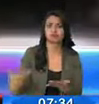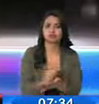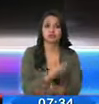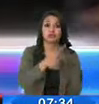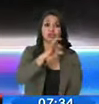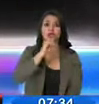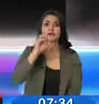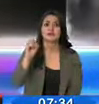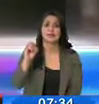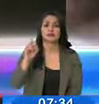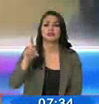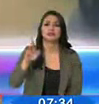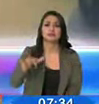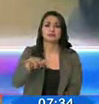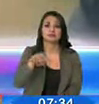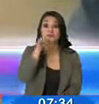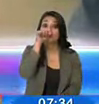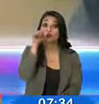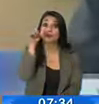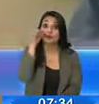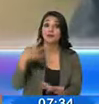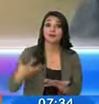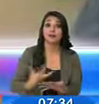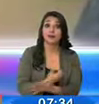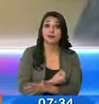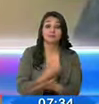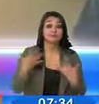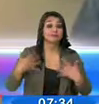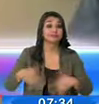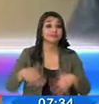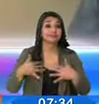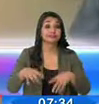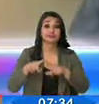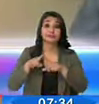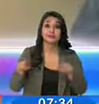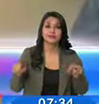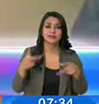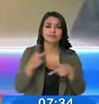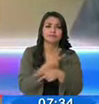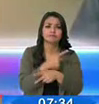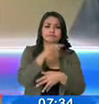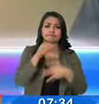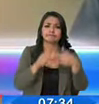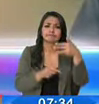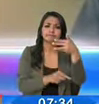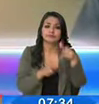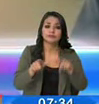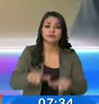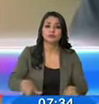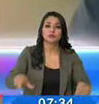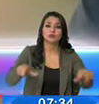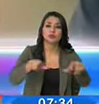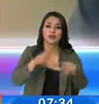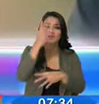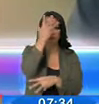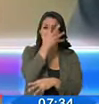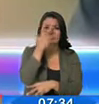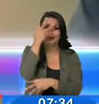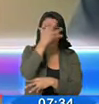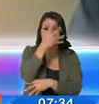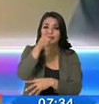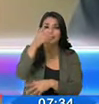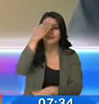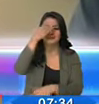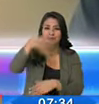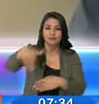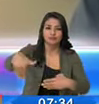kilos de clorhidrato de cocaína. Reducción muy importante de delitos aquí en esta área de incidencia,